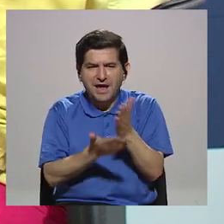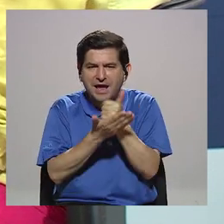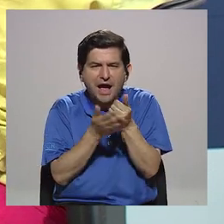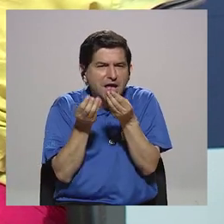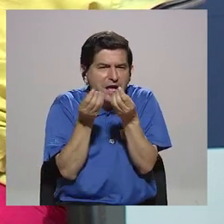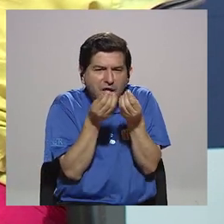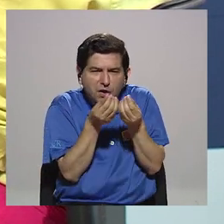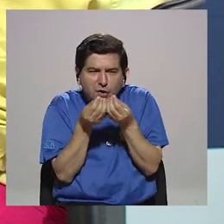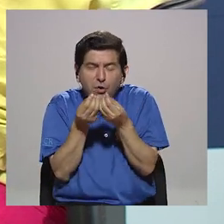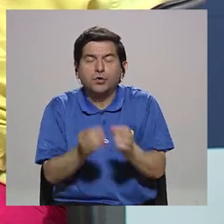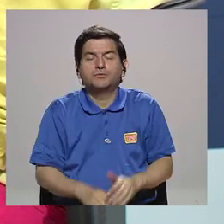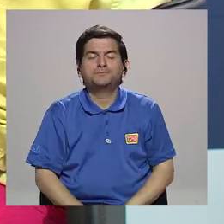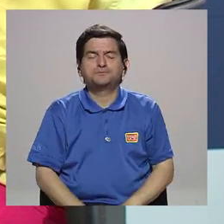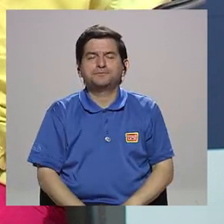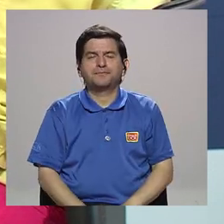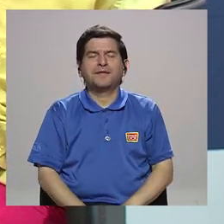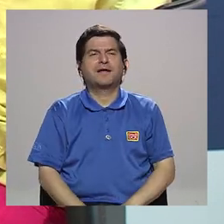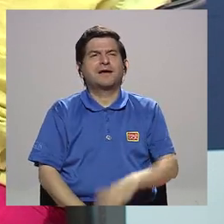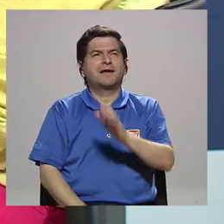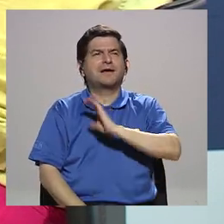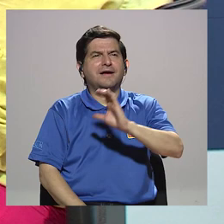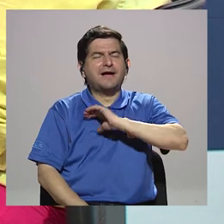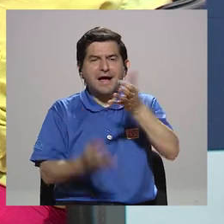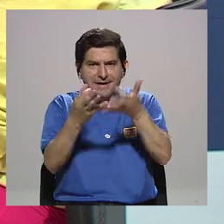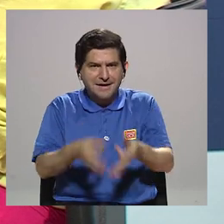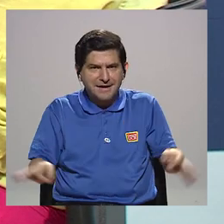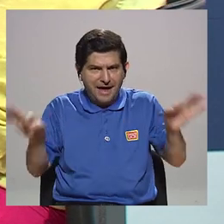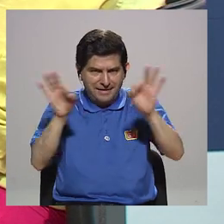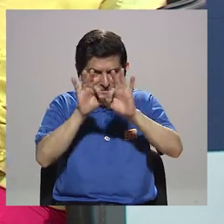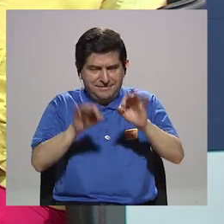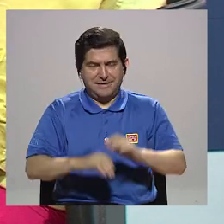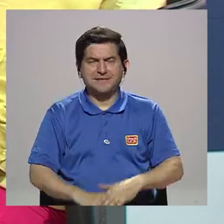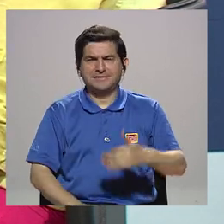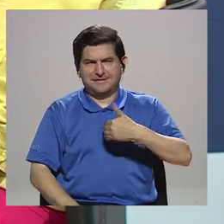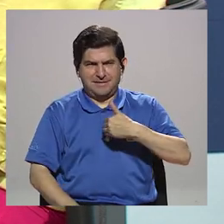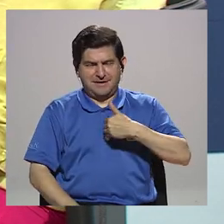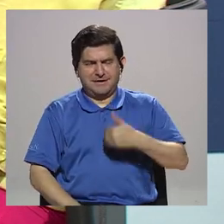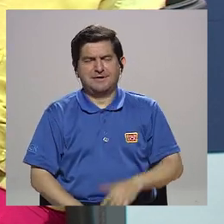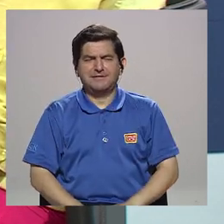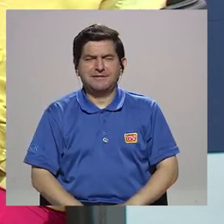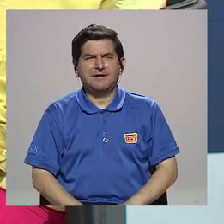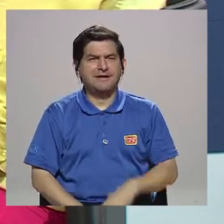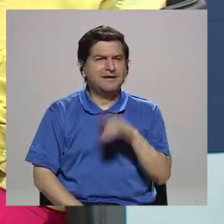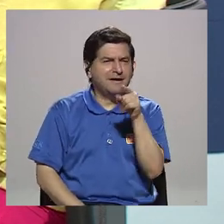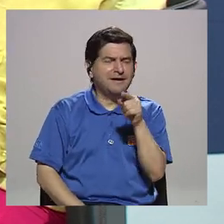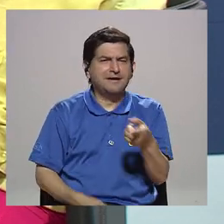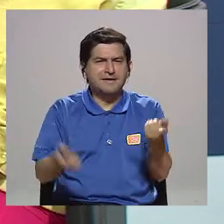secreta algo, como sí, no el sé, factor ¿qué más importante de la gastritis, tal vez